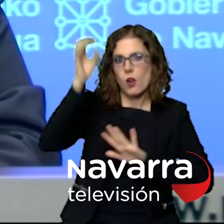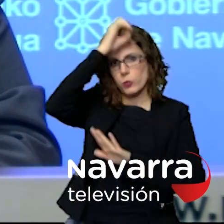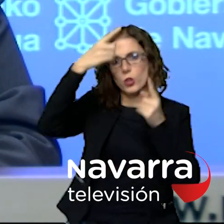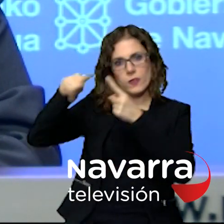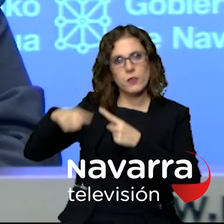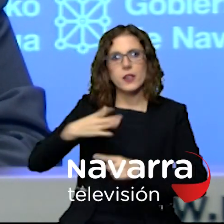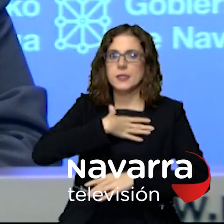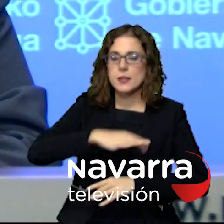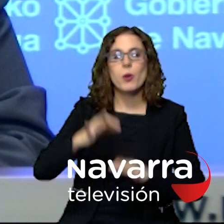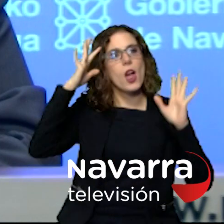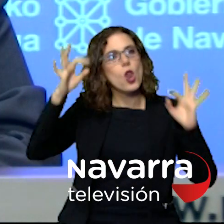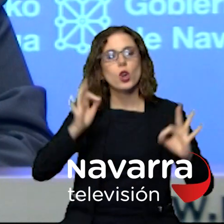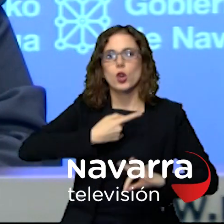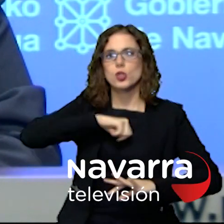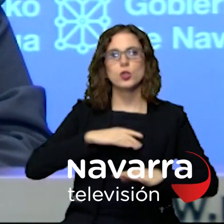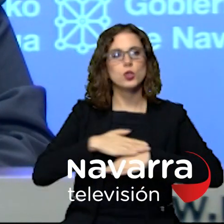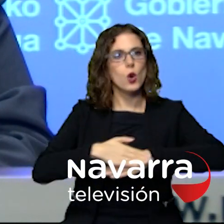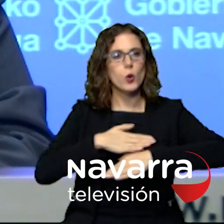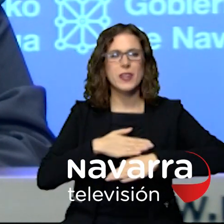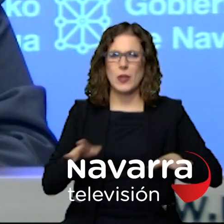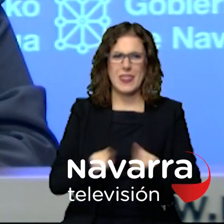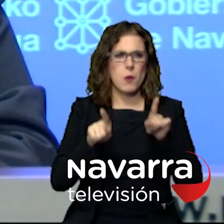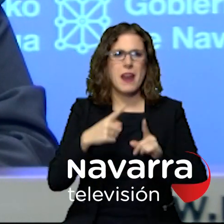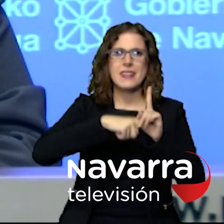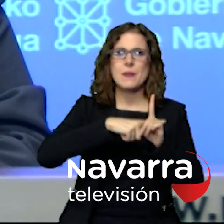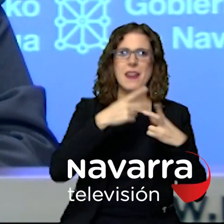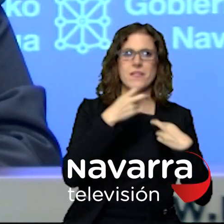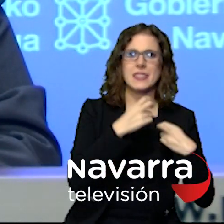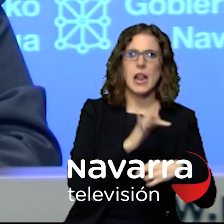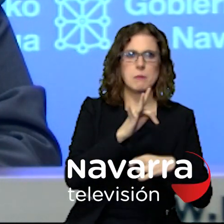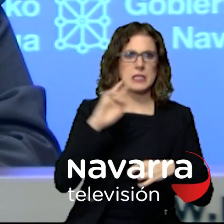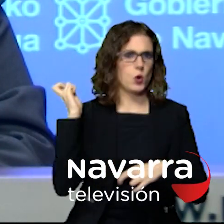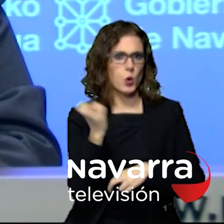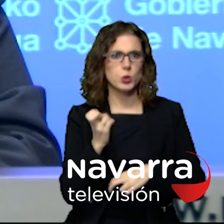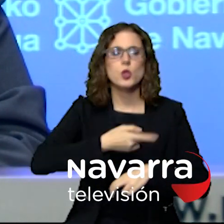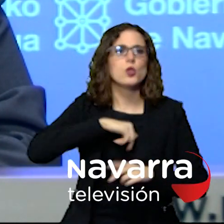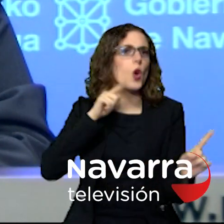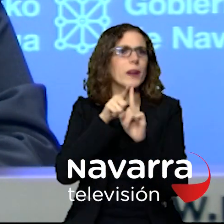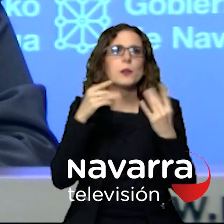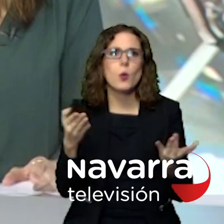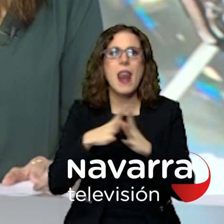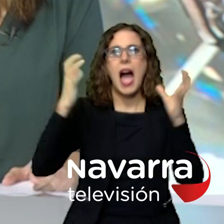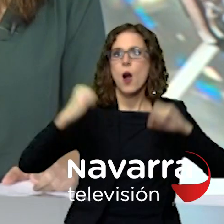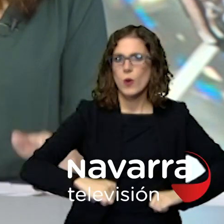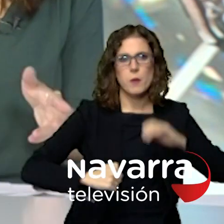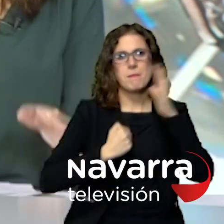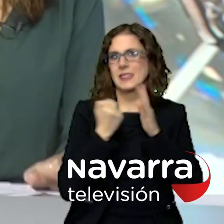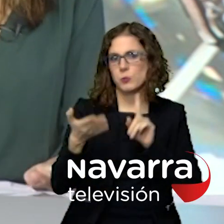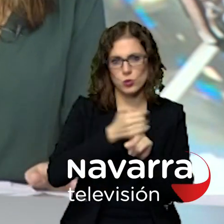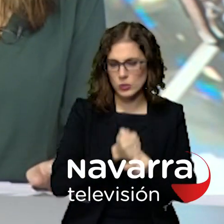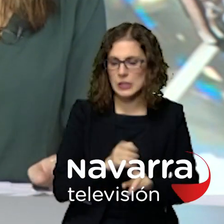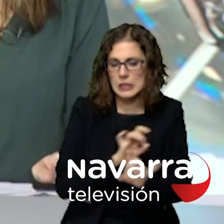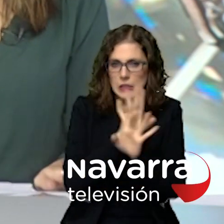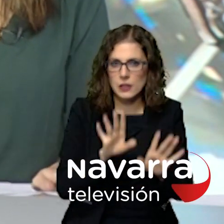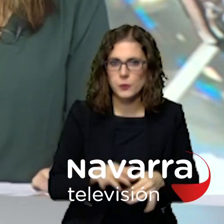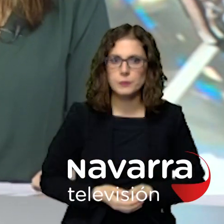gobierno y el espíritu del gobierno, tanto a nivel fiscal como a todos los niveles, es la búsqueda del mayor consenso posible. Y otro asunto, la